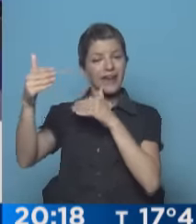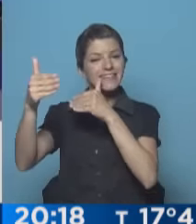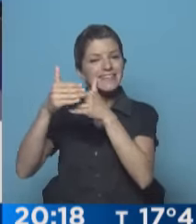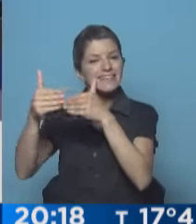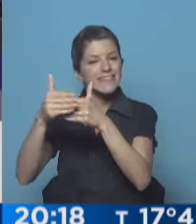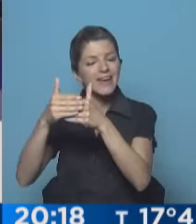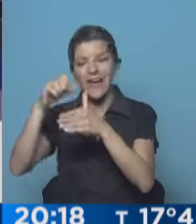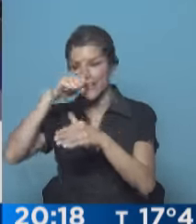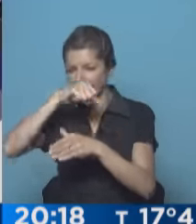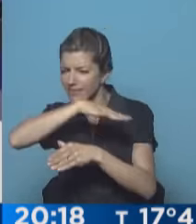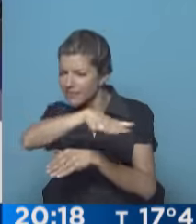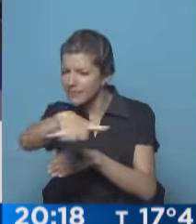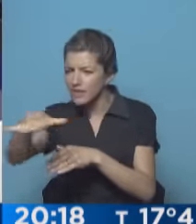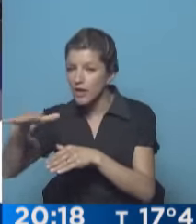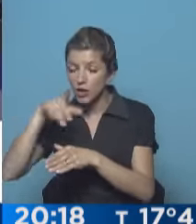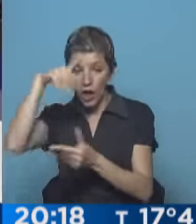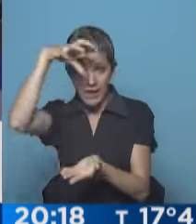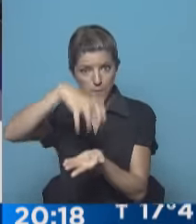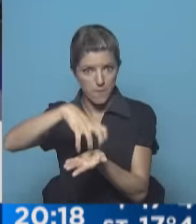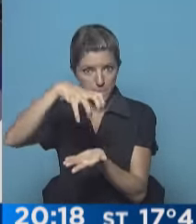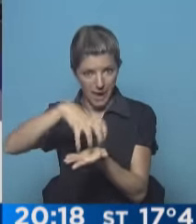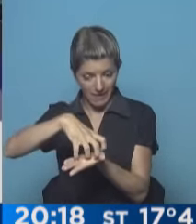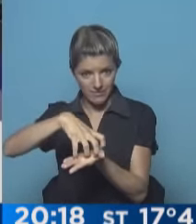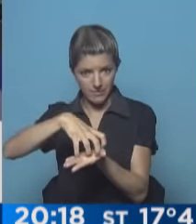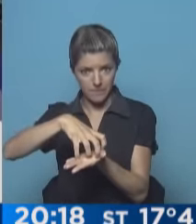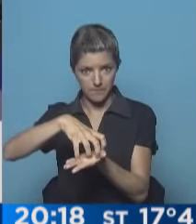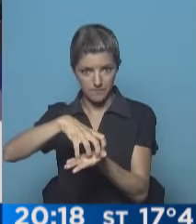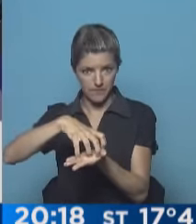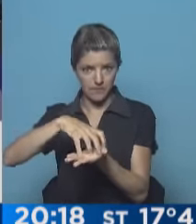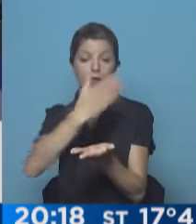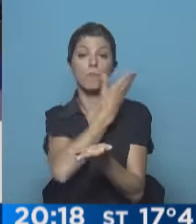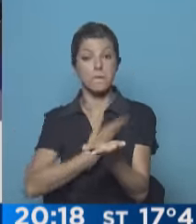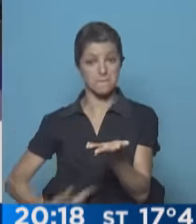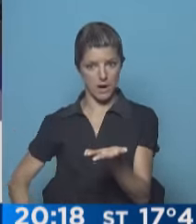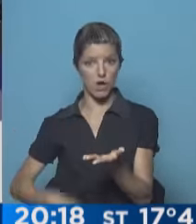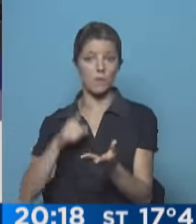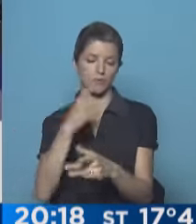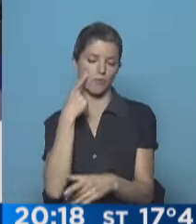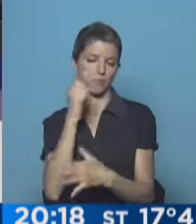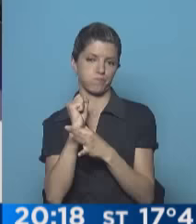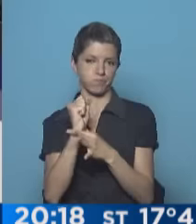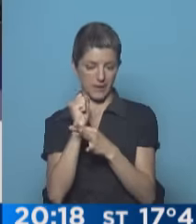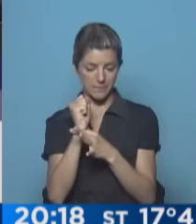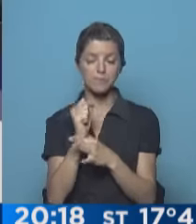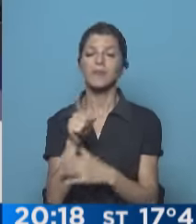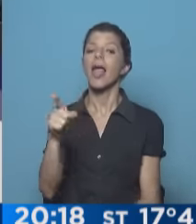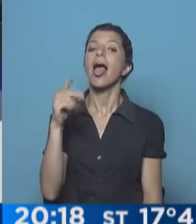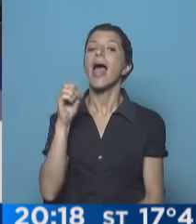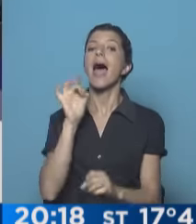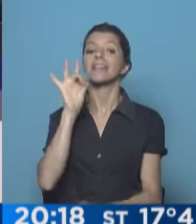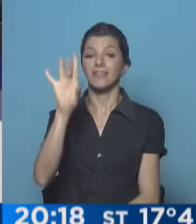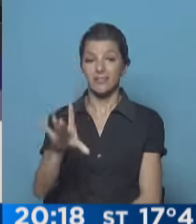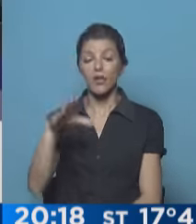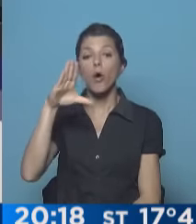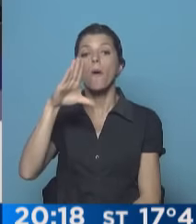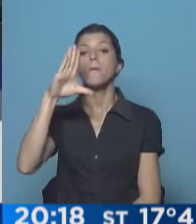zona desértica, que fue una de las bases del imperio y que por eso es tan conocido. El atentado fue en